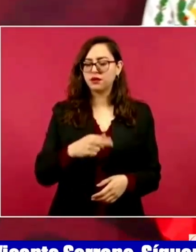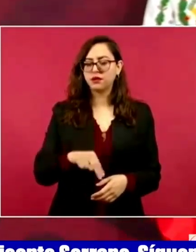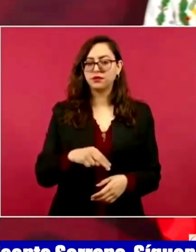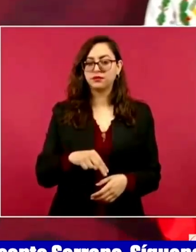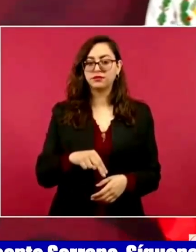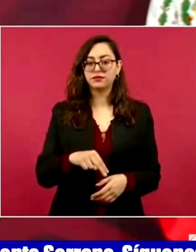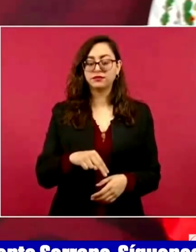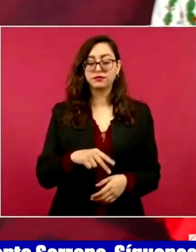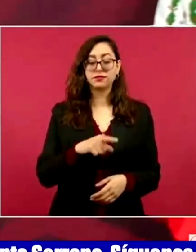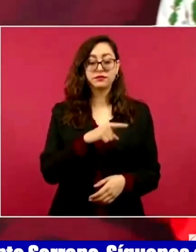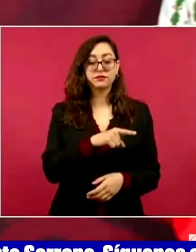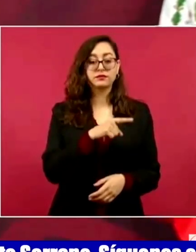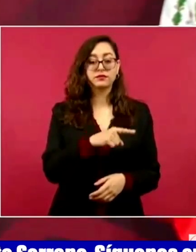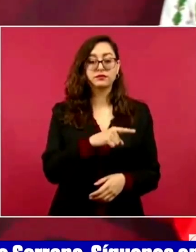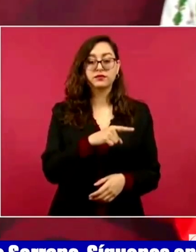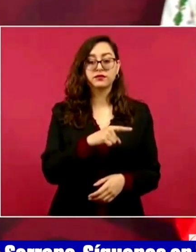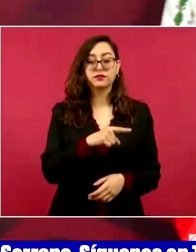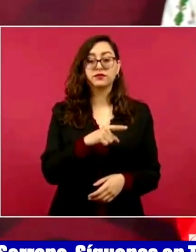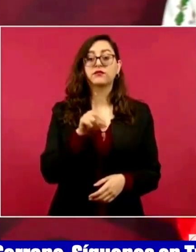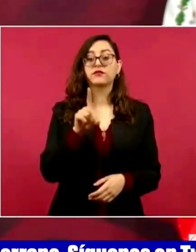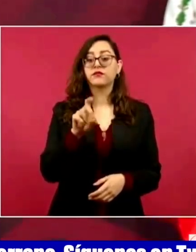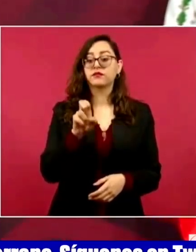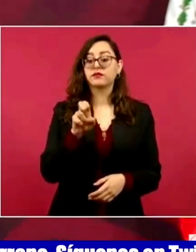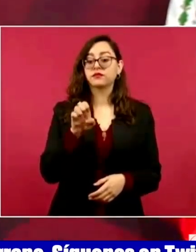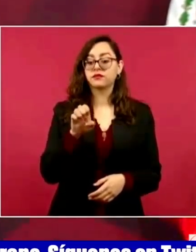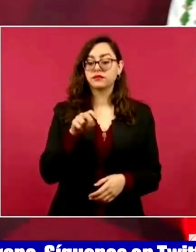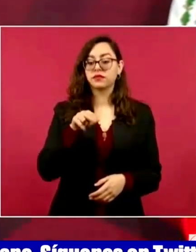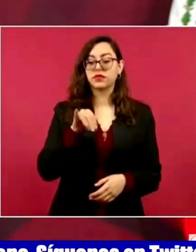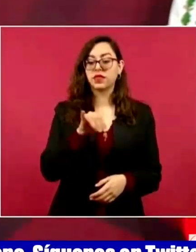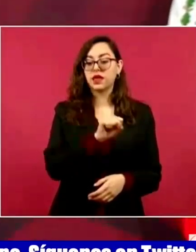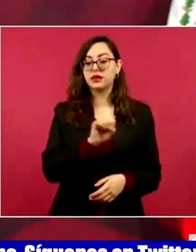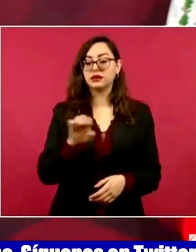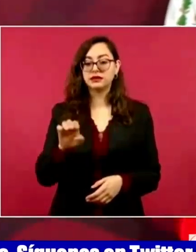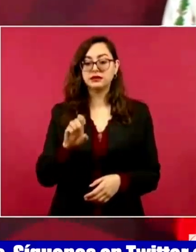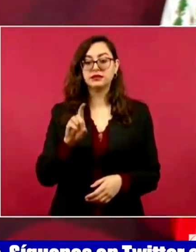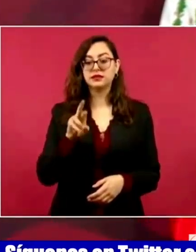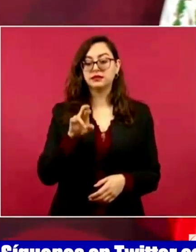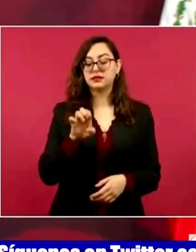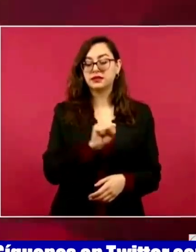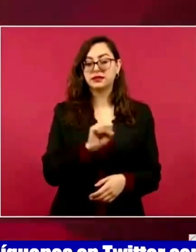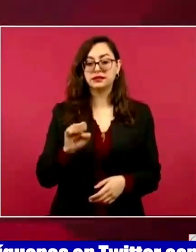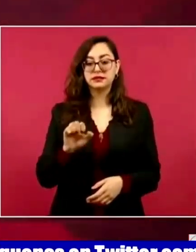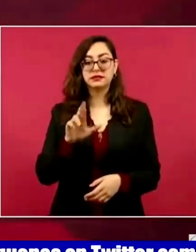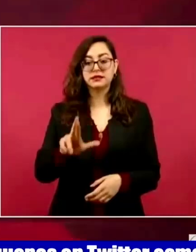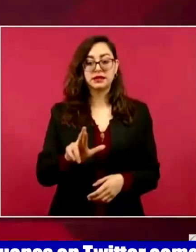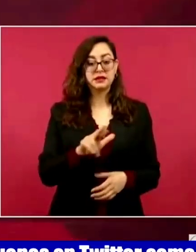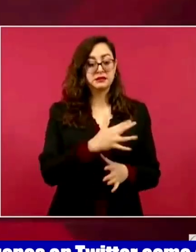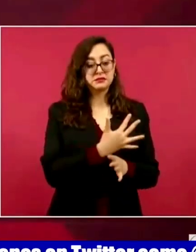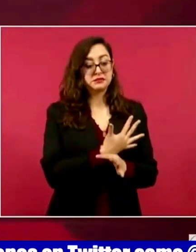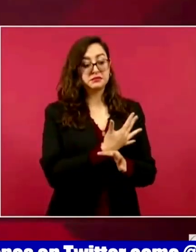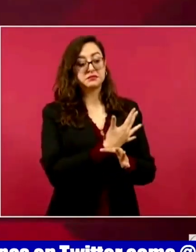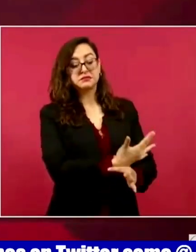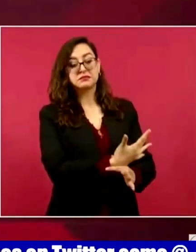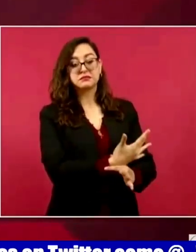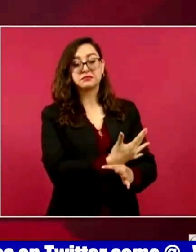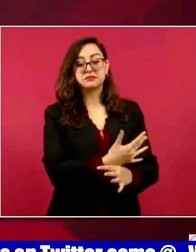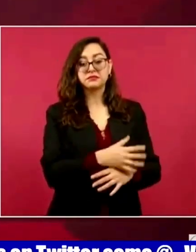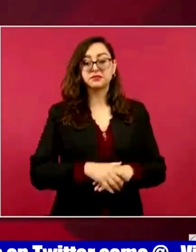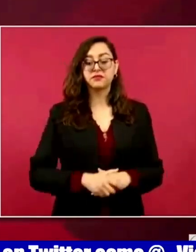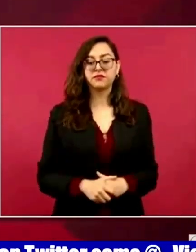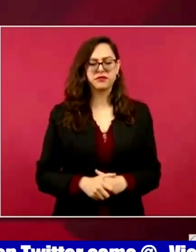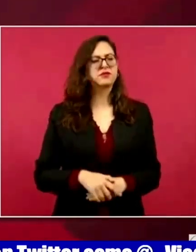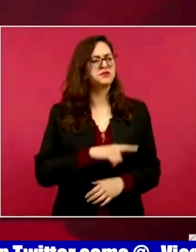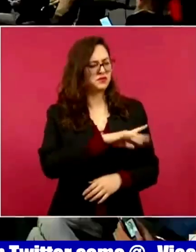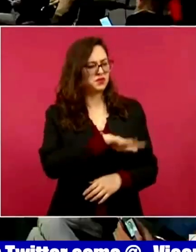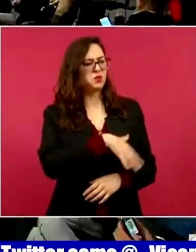muy activa, Denise Dresser, sí, echándole la culpa, a ver si buscas